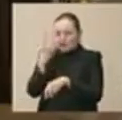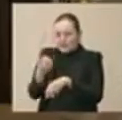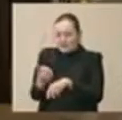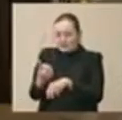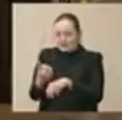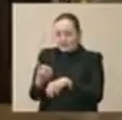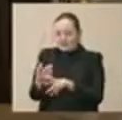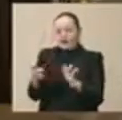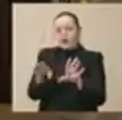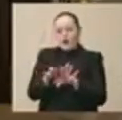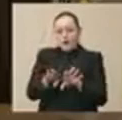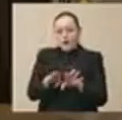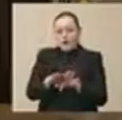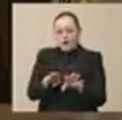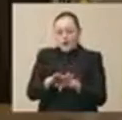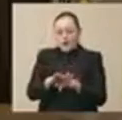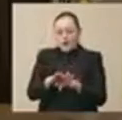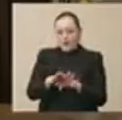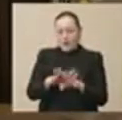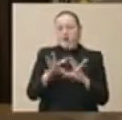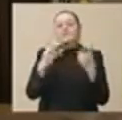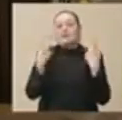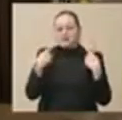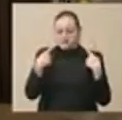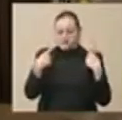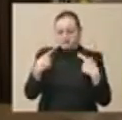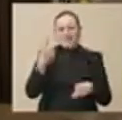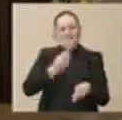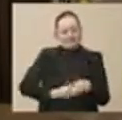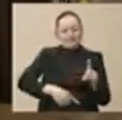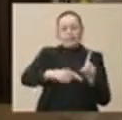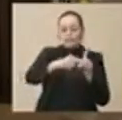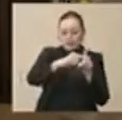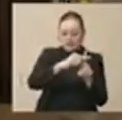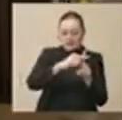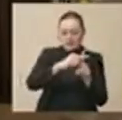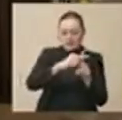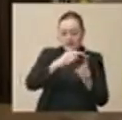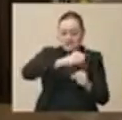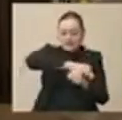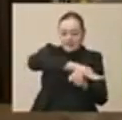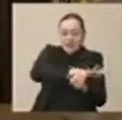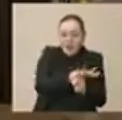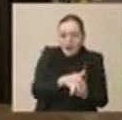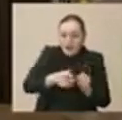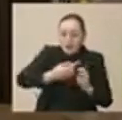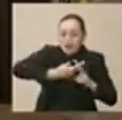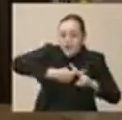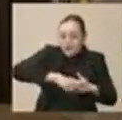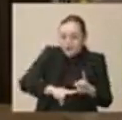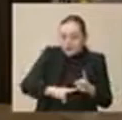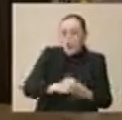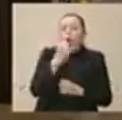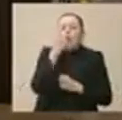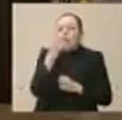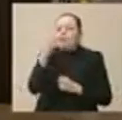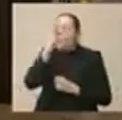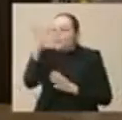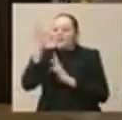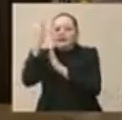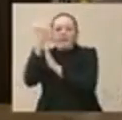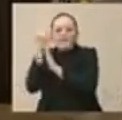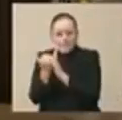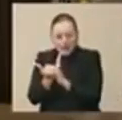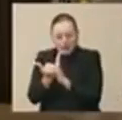lo confirma con mucha claridad del total de casos positivos registrados en el estado desde el inicio de la pandemia